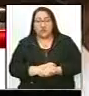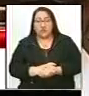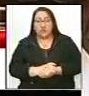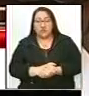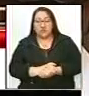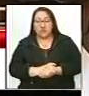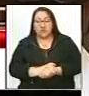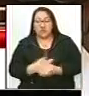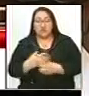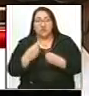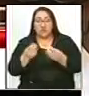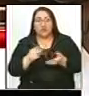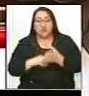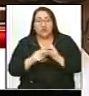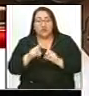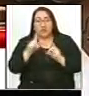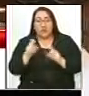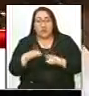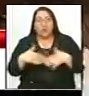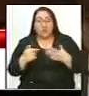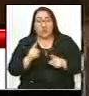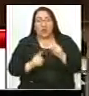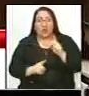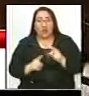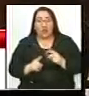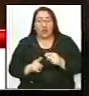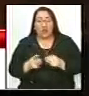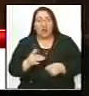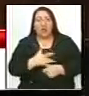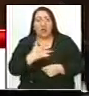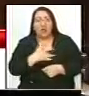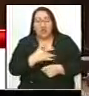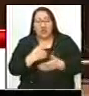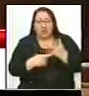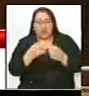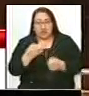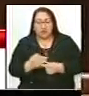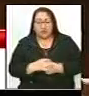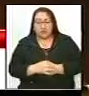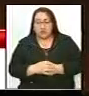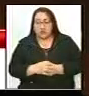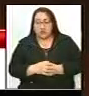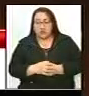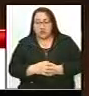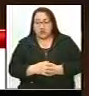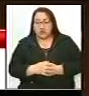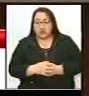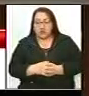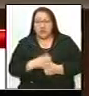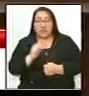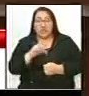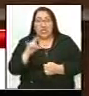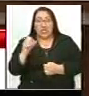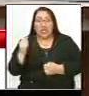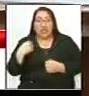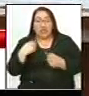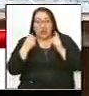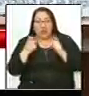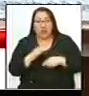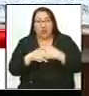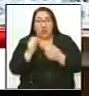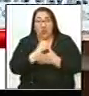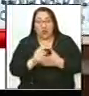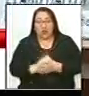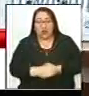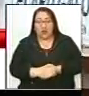lo que quisiera trasladar a usted la pregunta, o sea, y puedo de alguna percibir que Jaica es el que tiene el control del contrato.